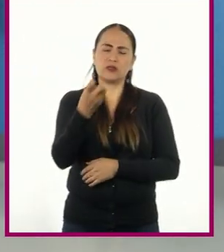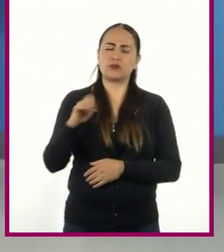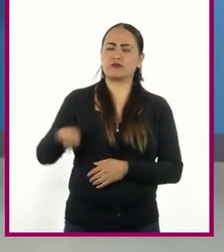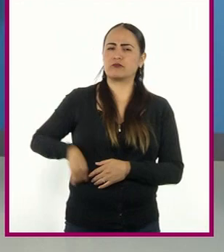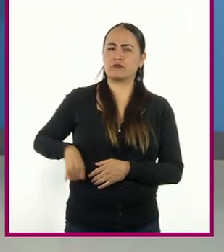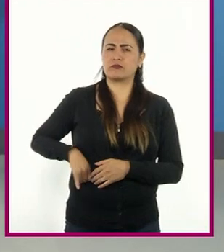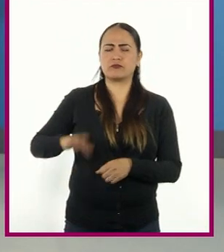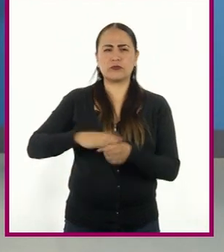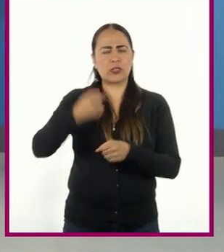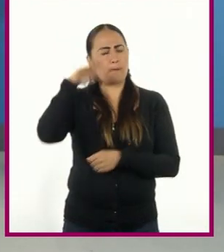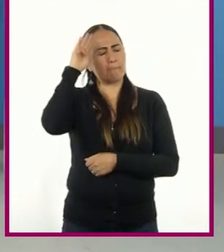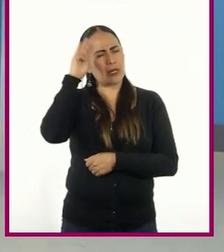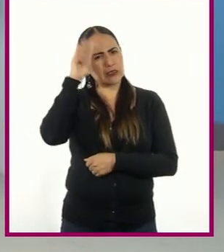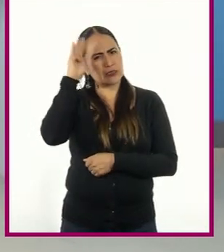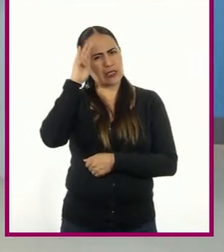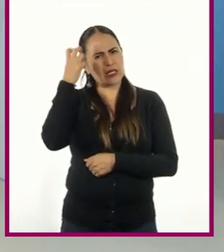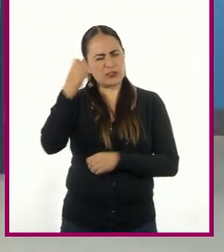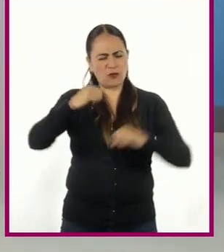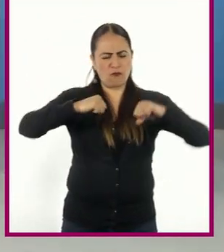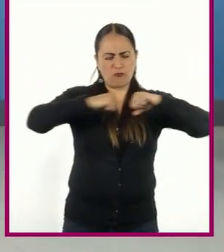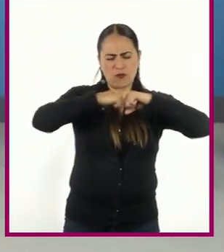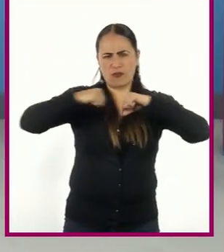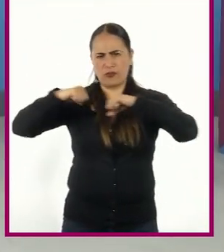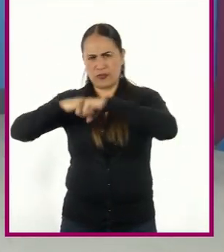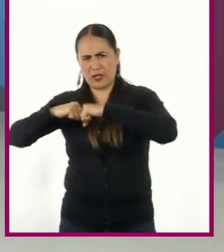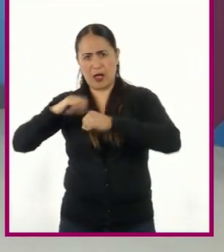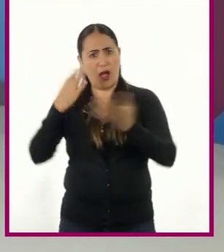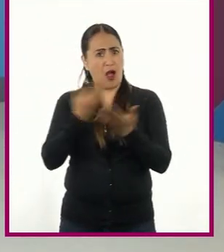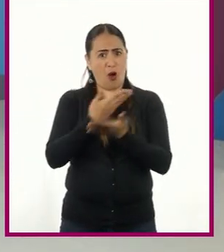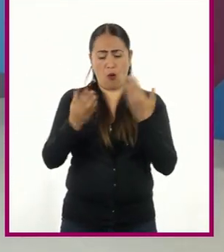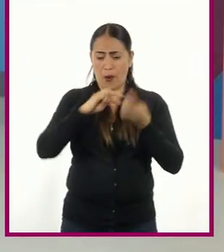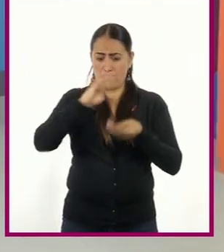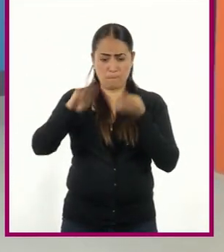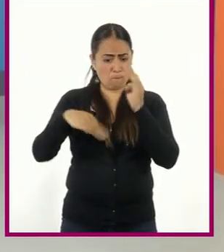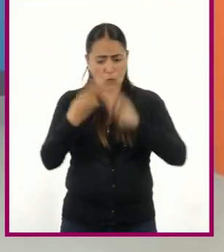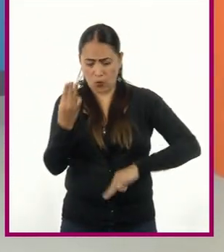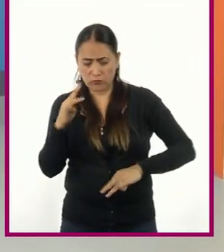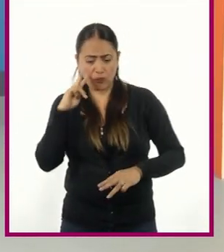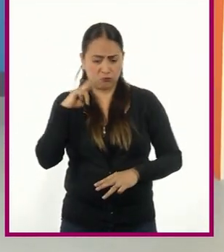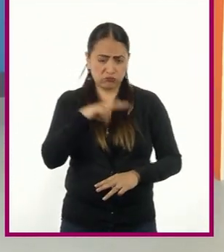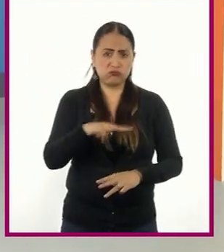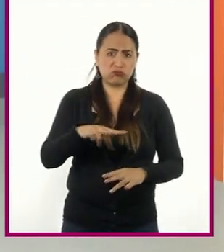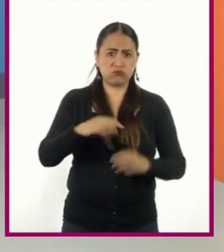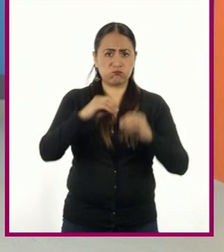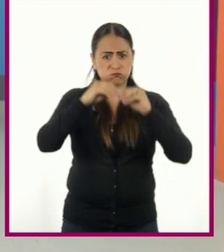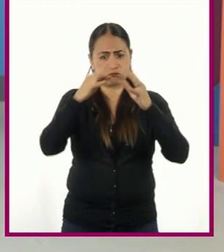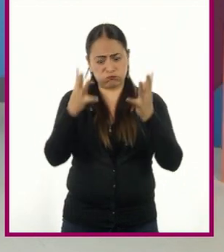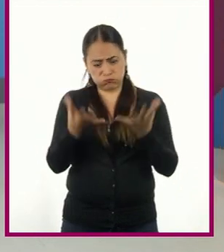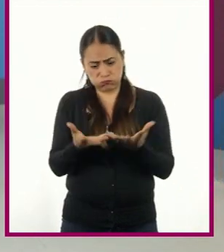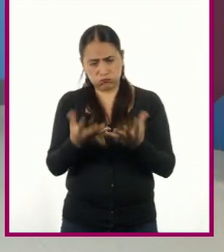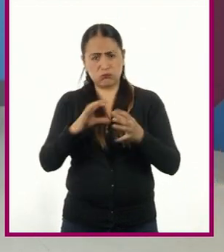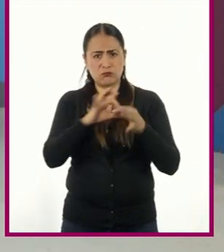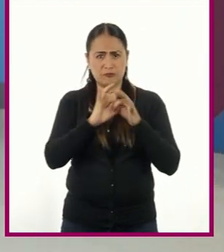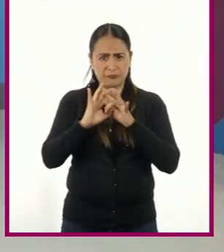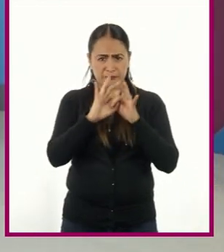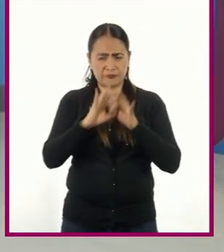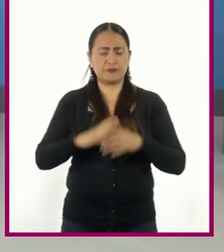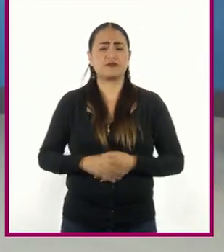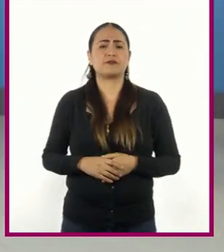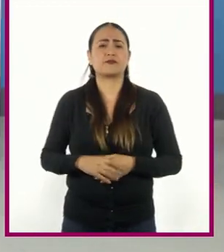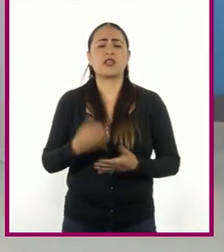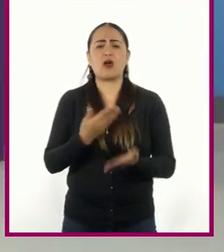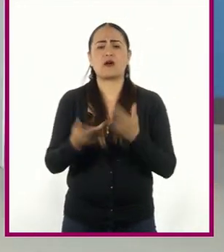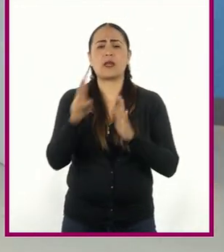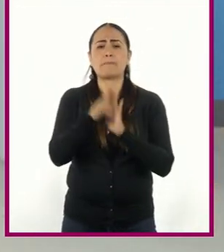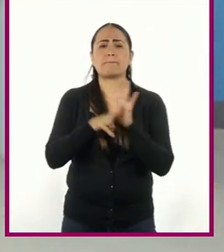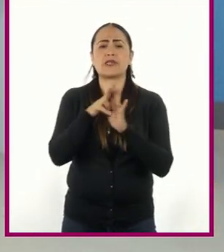permite reflexionar sobre el sentido de las fronteras en un mundo globalizado. Para esto, les invito a ver y escuchar la primera parte del